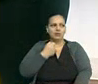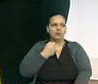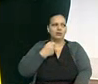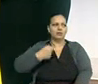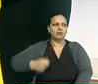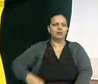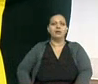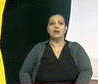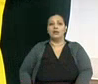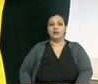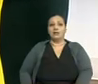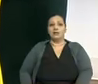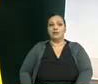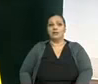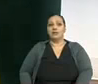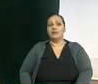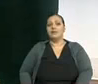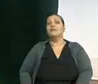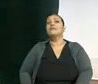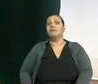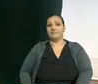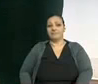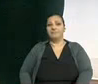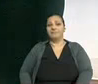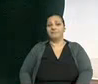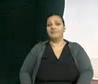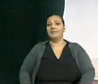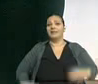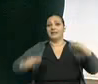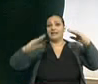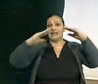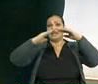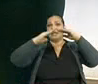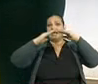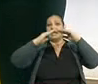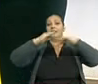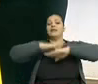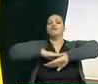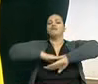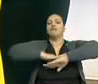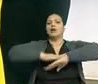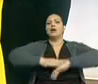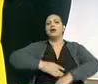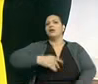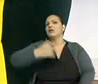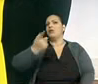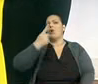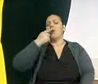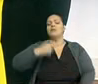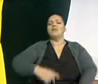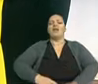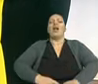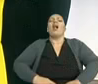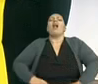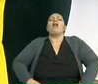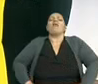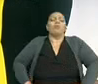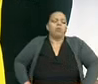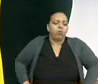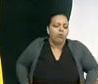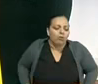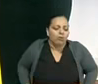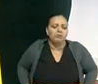así. Y así lo veo en cámara lenta, sí. Una cosa blanca así, como almidón así. Y el señor como si nada, y se metió, yo me